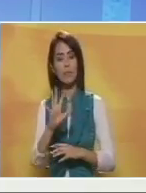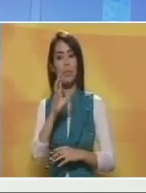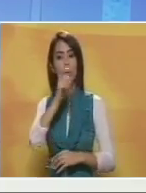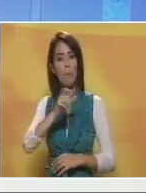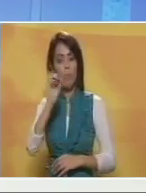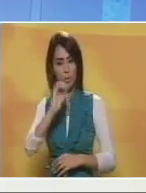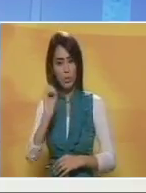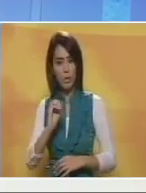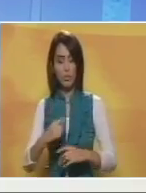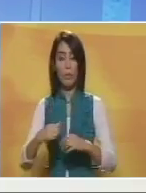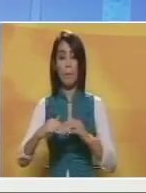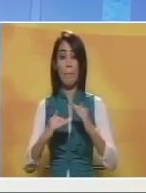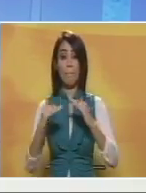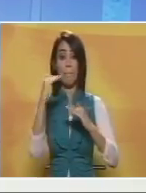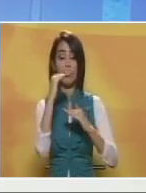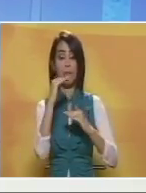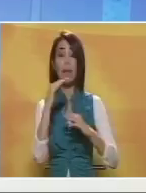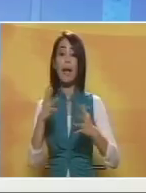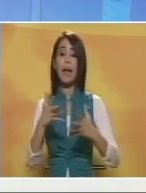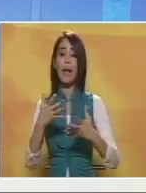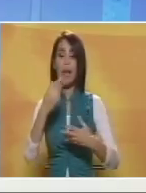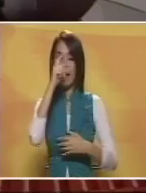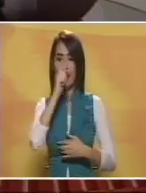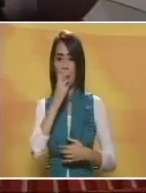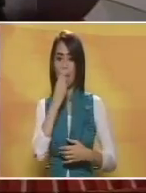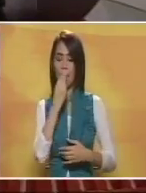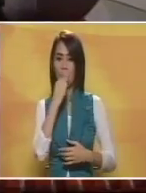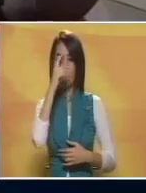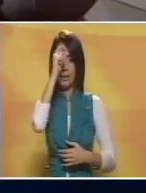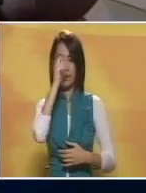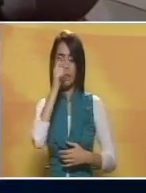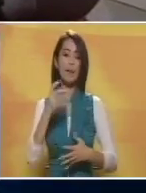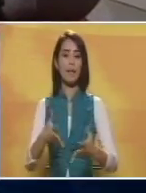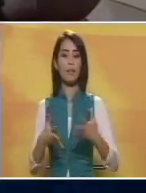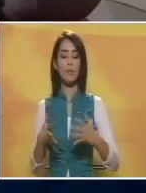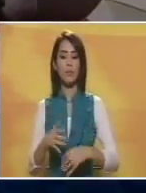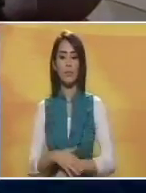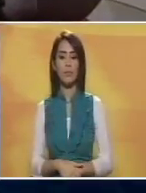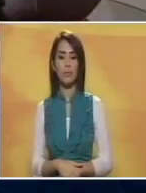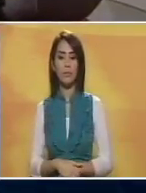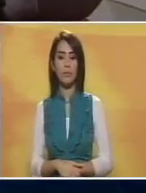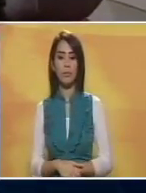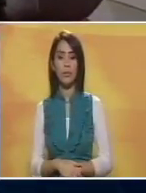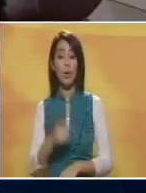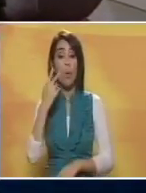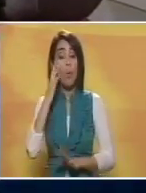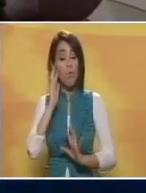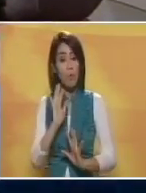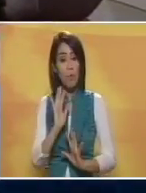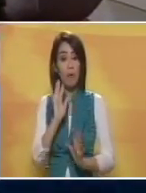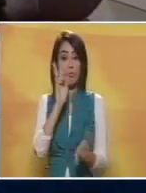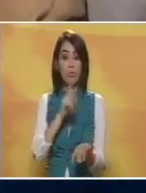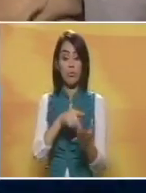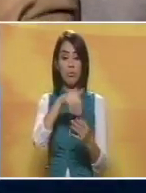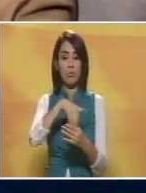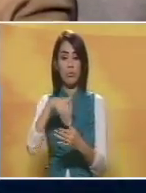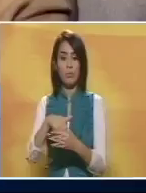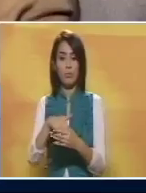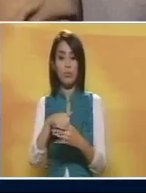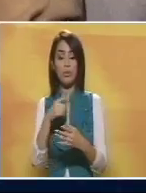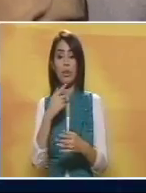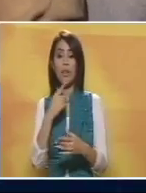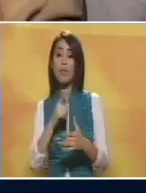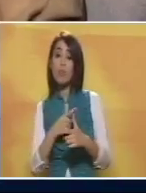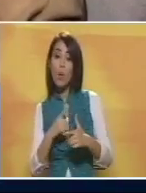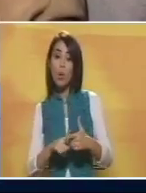45%, Henry Falcón resultaría vencedor. Cuando les metes a los dispuestos a ir a votar, entonces